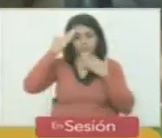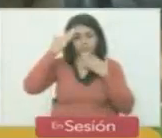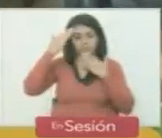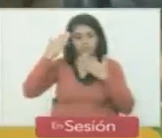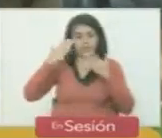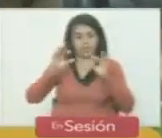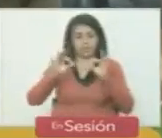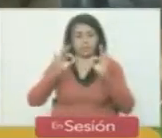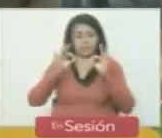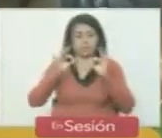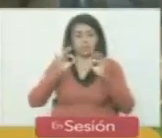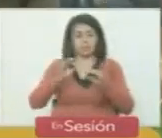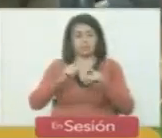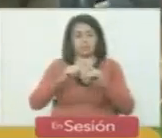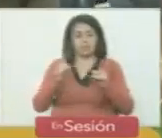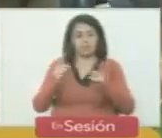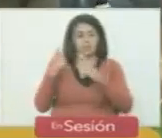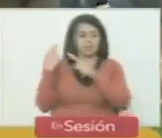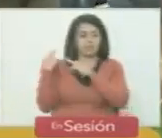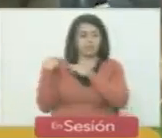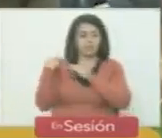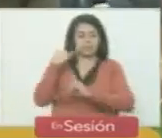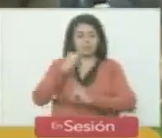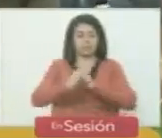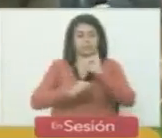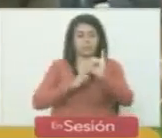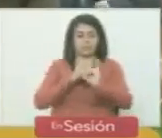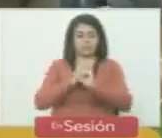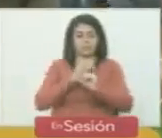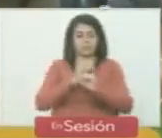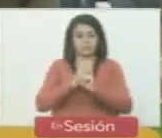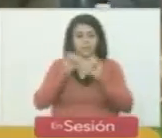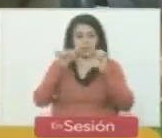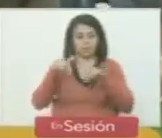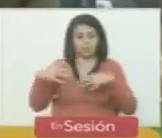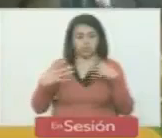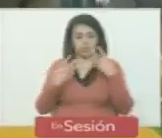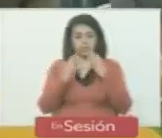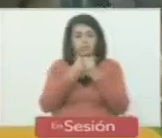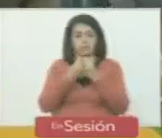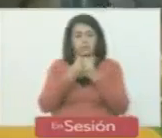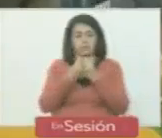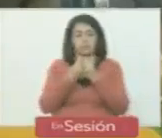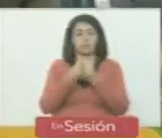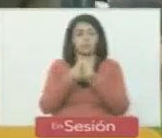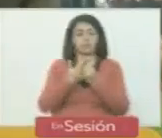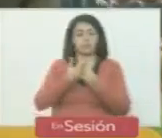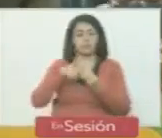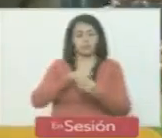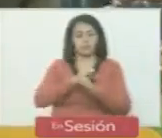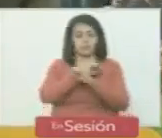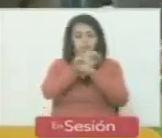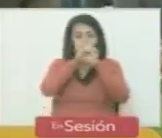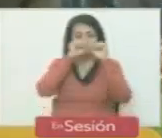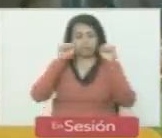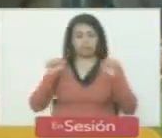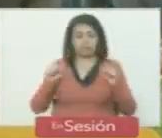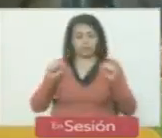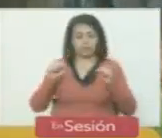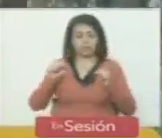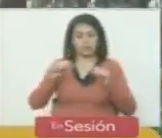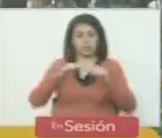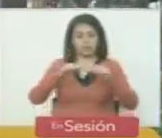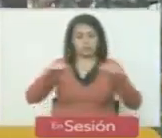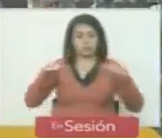muy especial para las delegaciones internacionales que hoy nos acompañan, que estuvimos en la mañana en el cuartel de